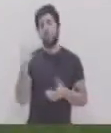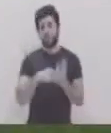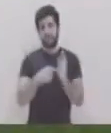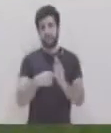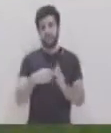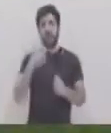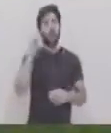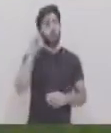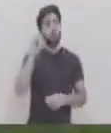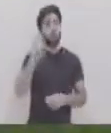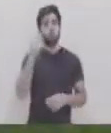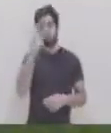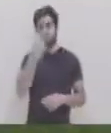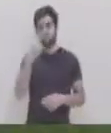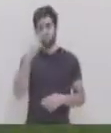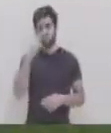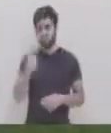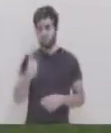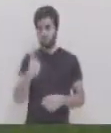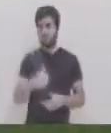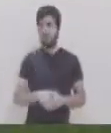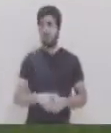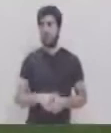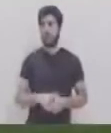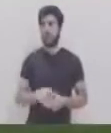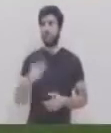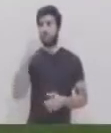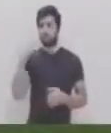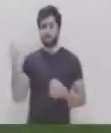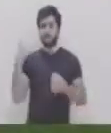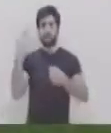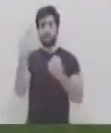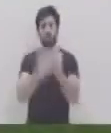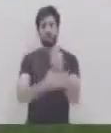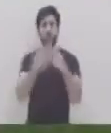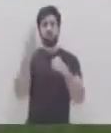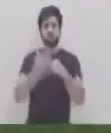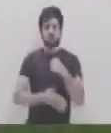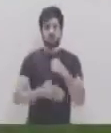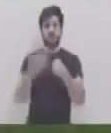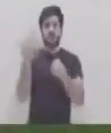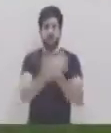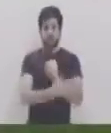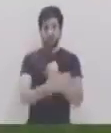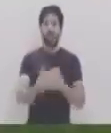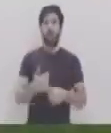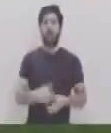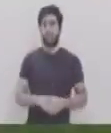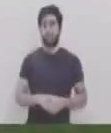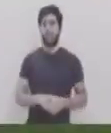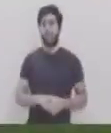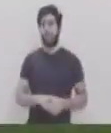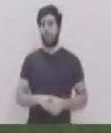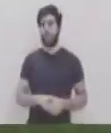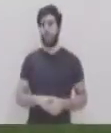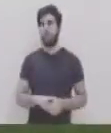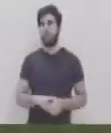cosquillas en la garganta, piña. Entonces vamos a diferenciar el gusto de